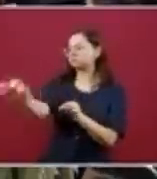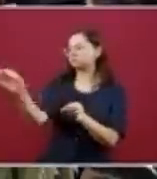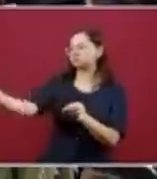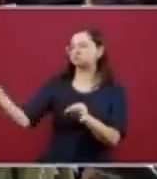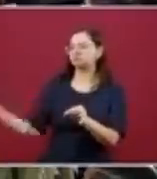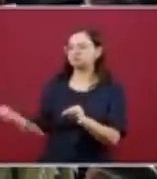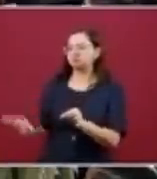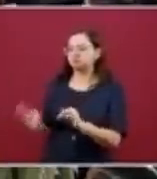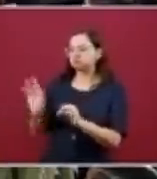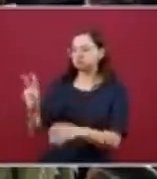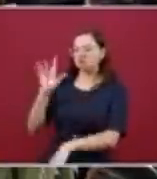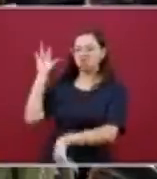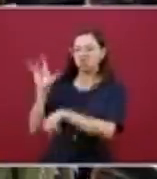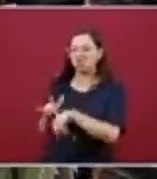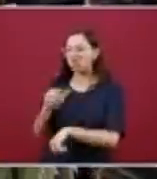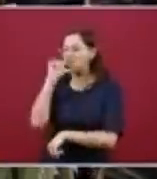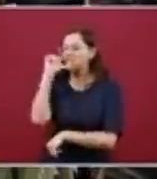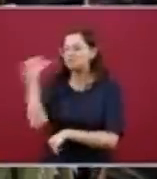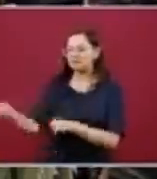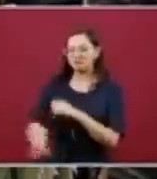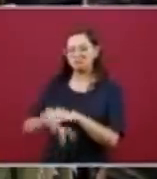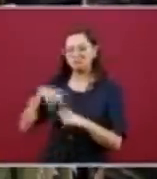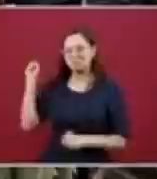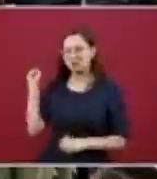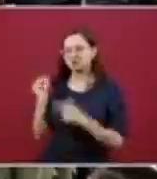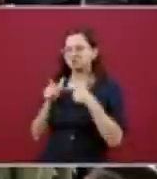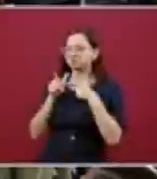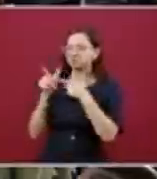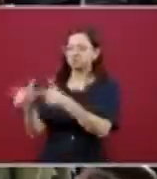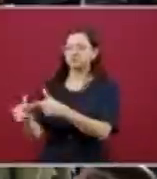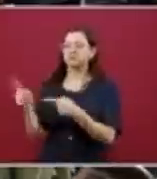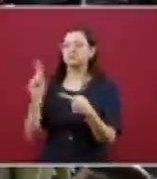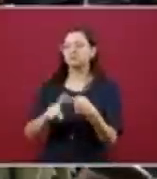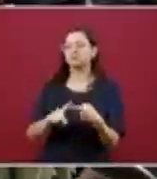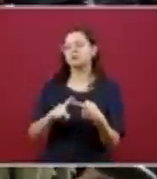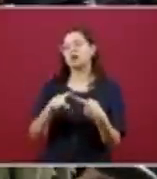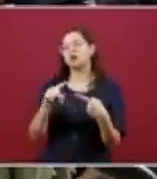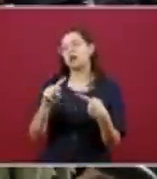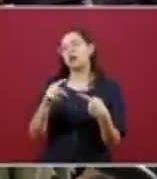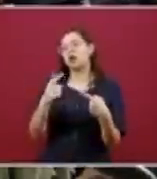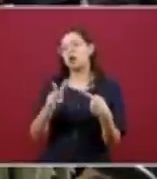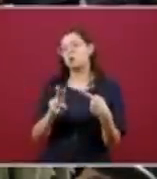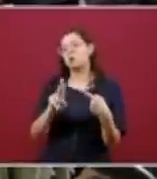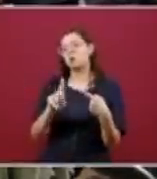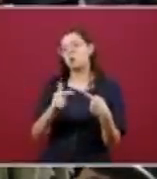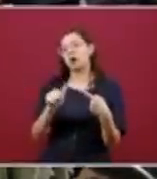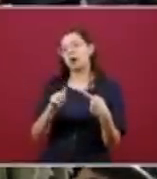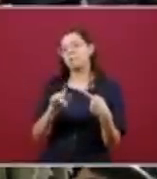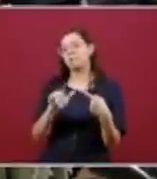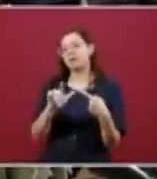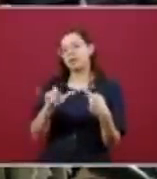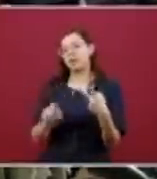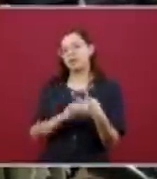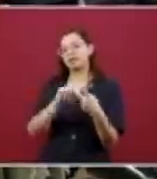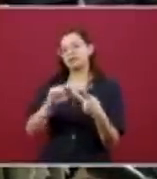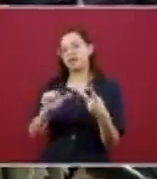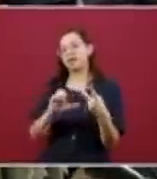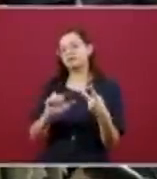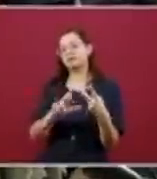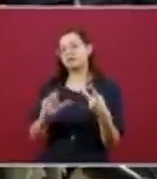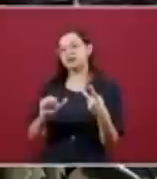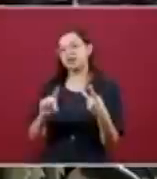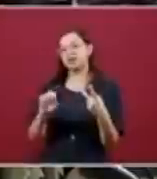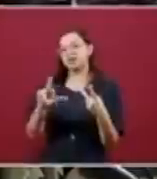siguen vírgenes, y es el ceferezo de Bugambilias, el Aserradero, la Laguna del Toro